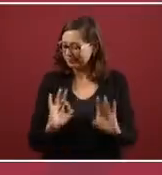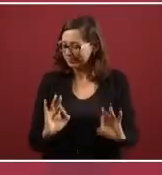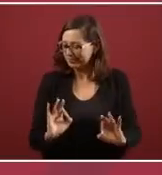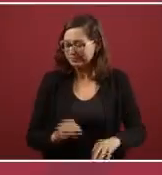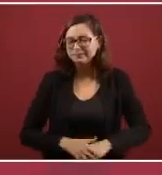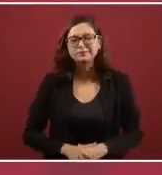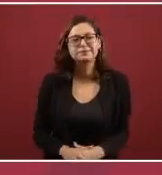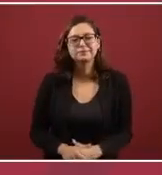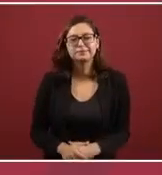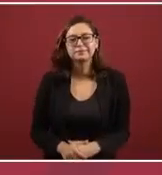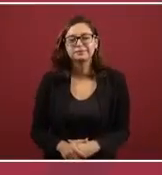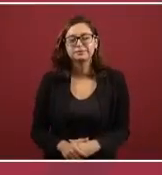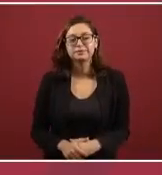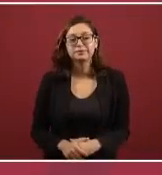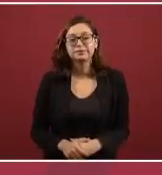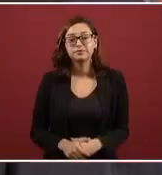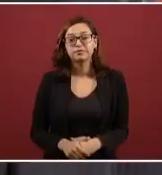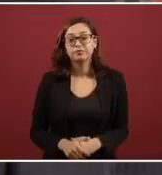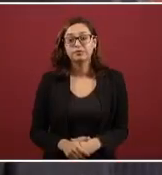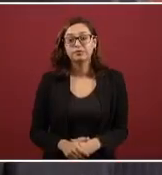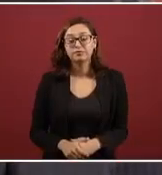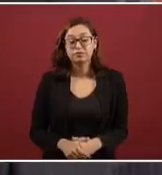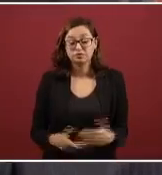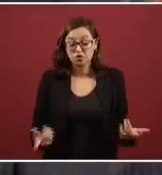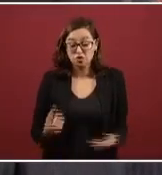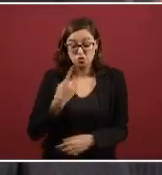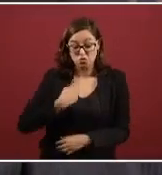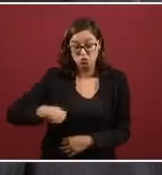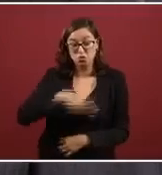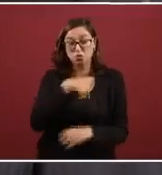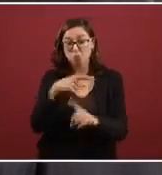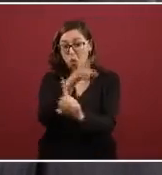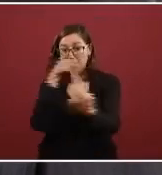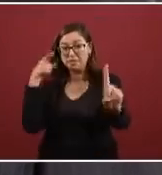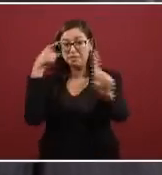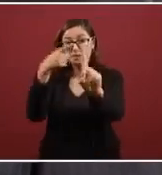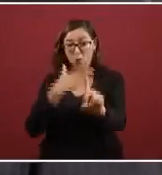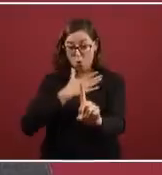Cuando se lucha por la justicia, por una causa justa,